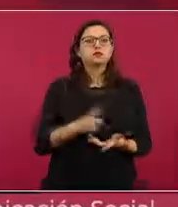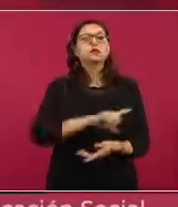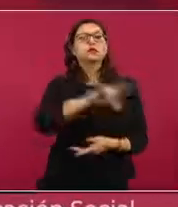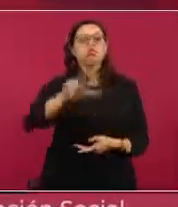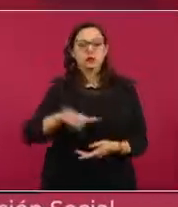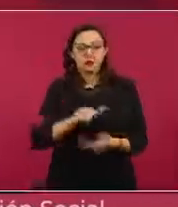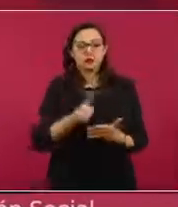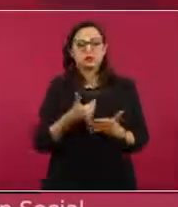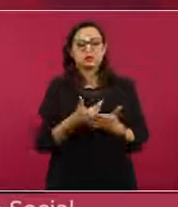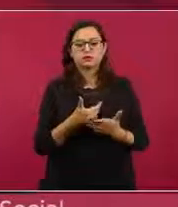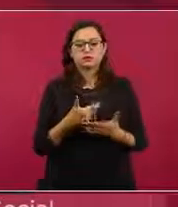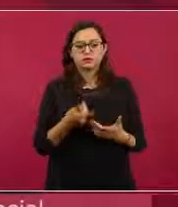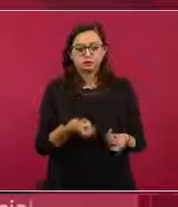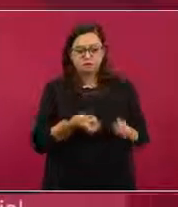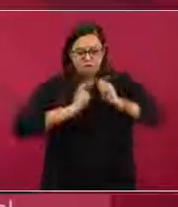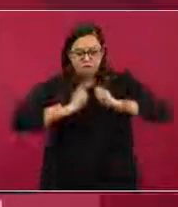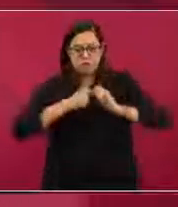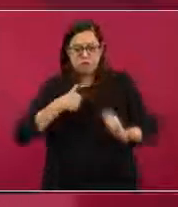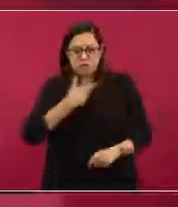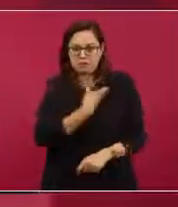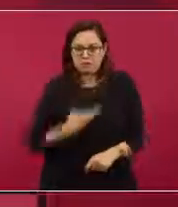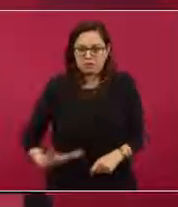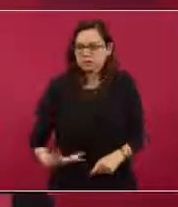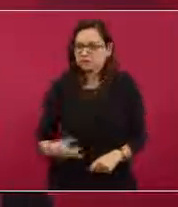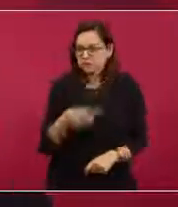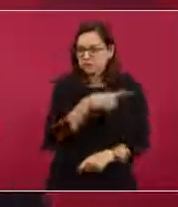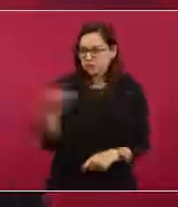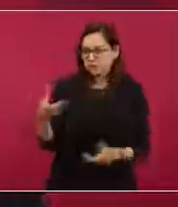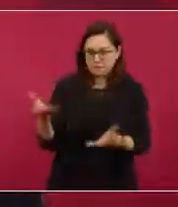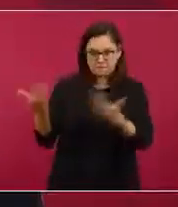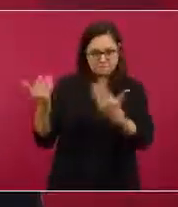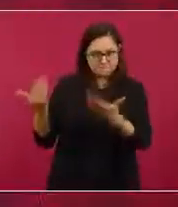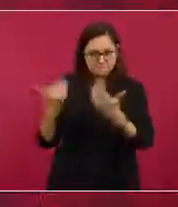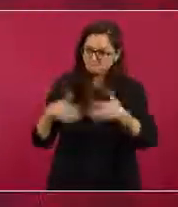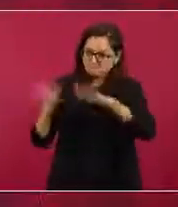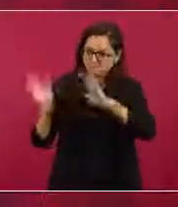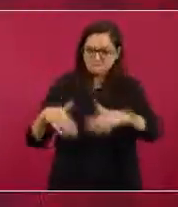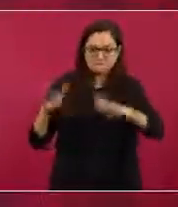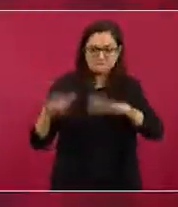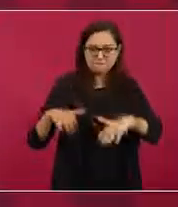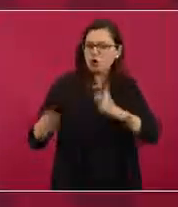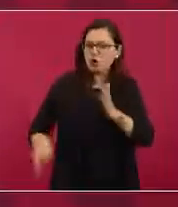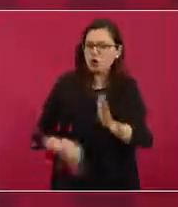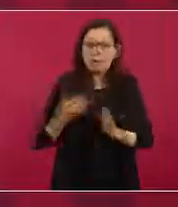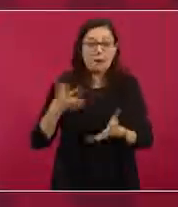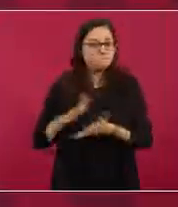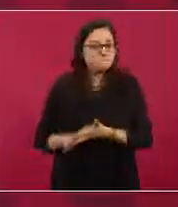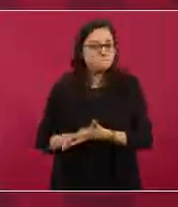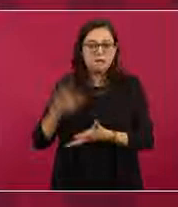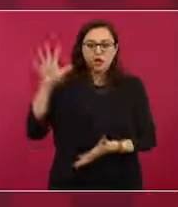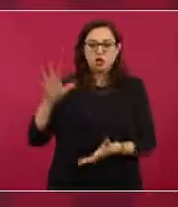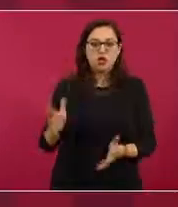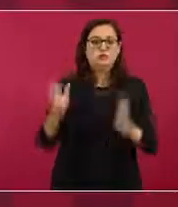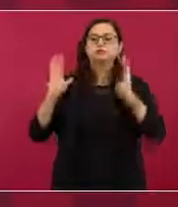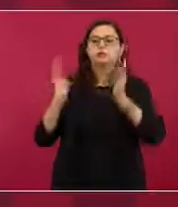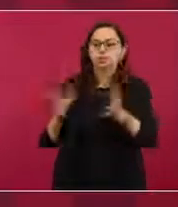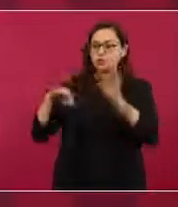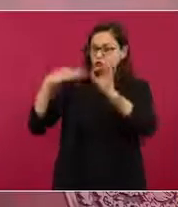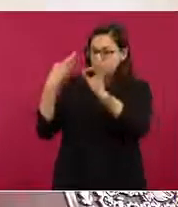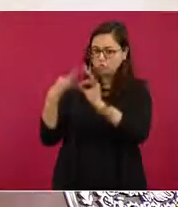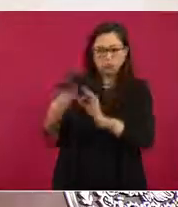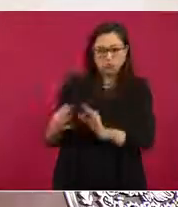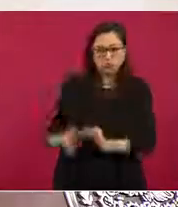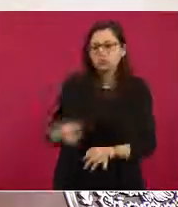algunos casos, pero en la mayoría de los maestros, maestras que fueron despedidos ya